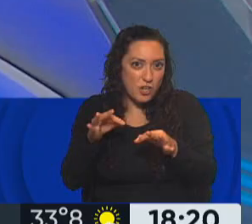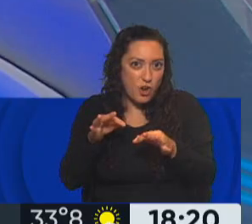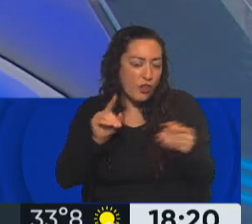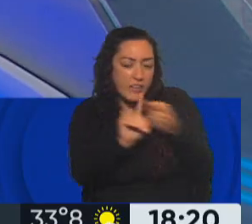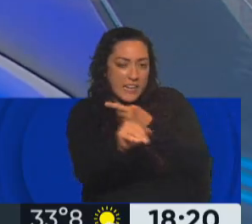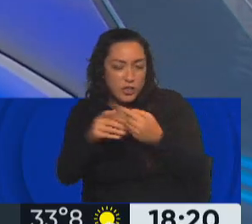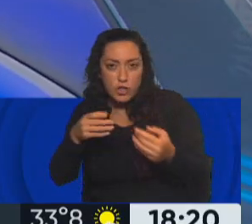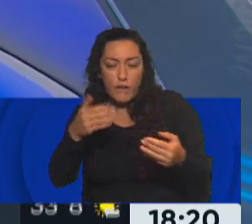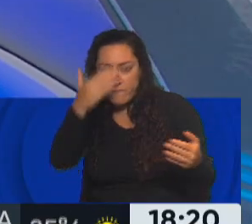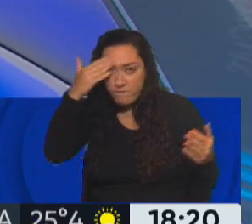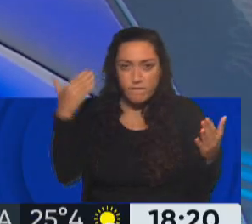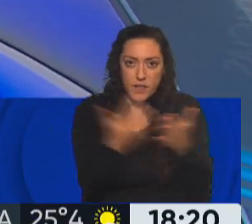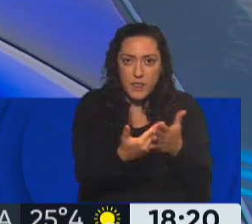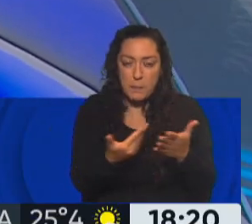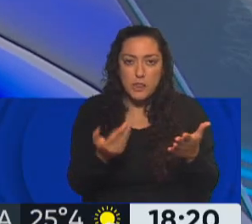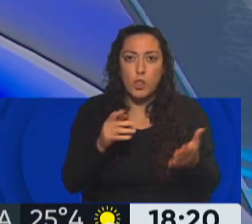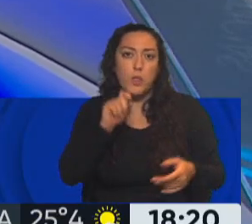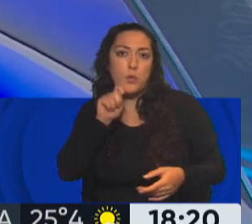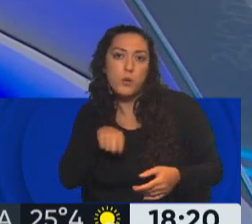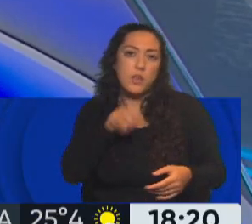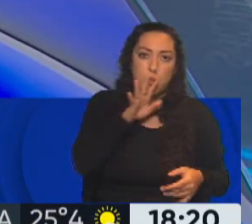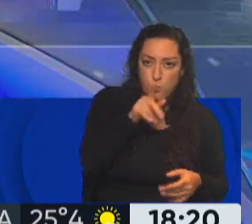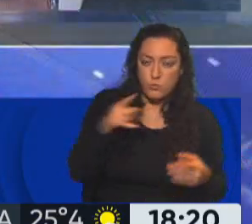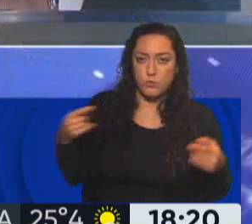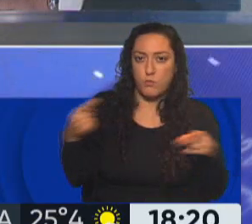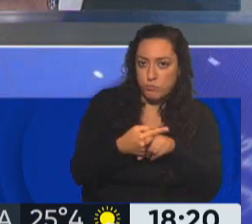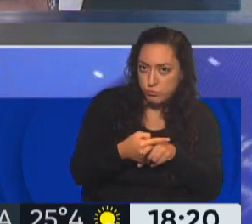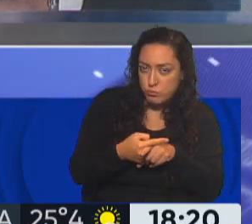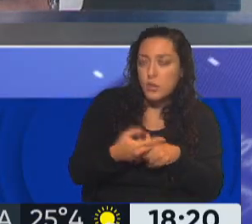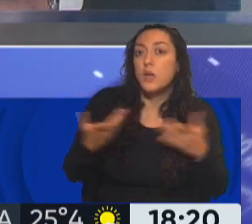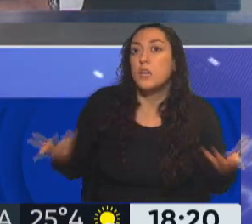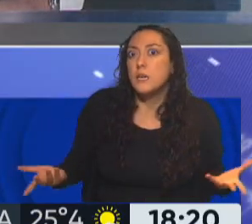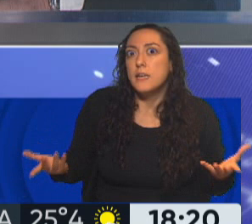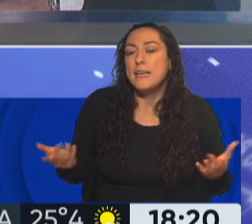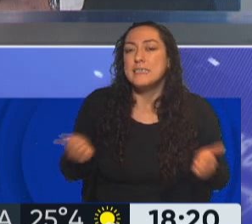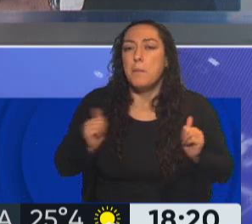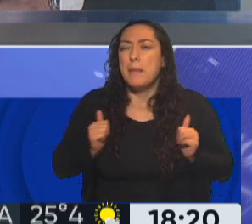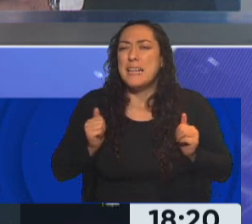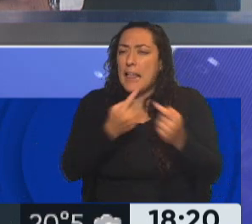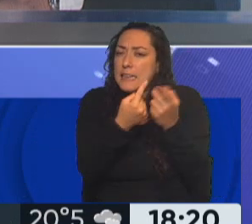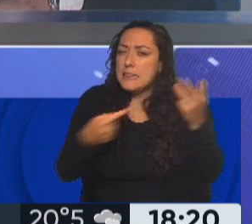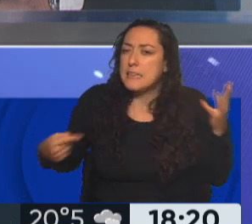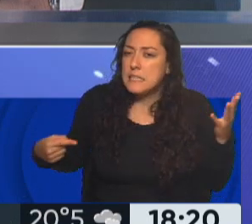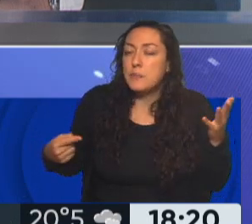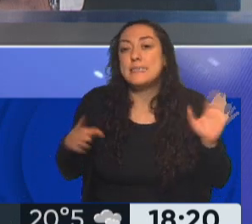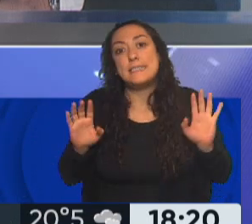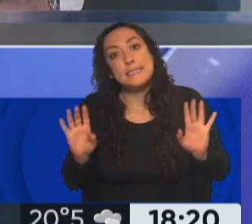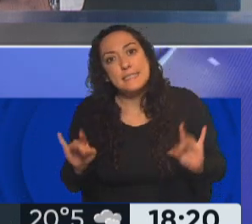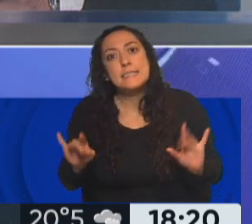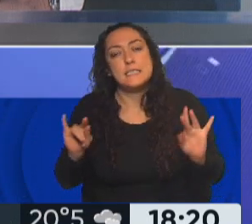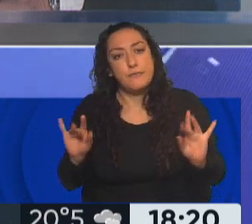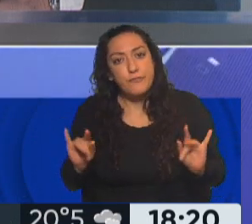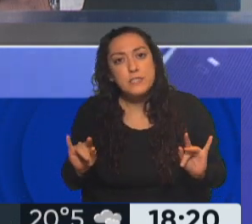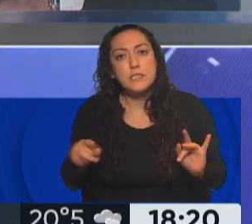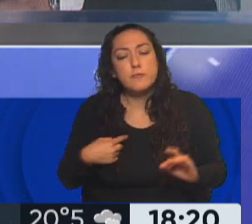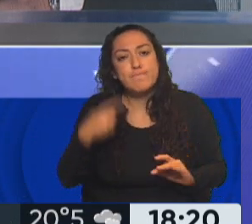directo entre Ucrania y Rusia. ¿Cuáles son las expectativas? Bueno, son difíciles. No